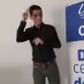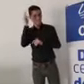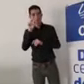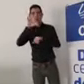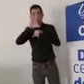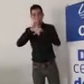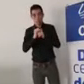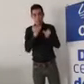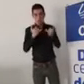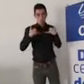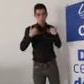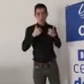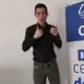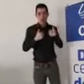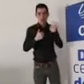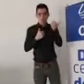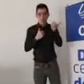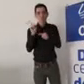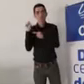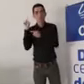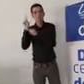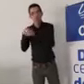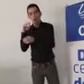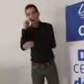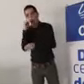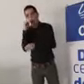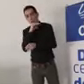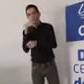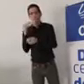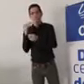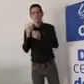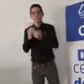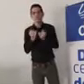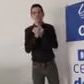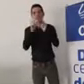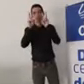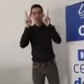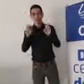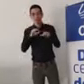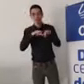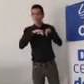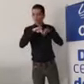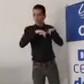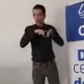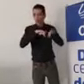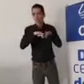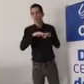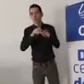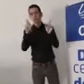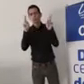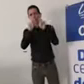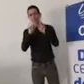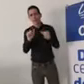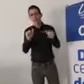adelante proyectos educativos maravillosos en temas de jornada completa, de educación para la paz y la ciudadanía. Precisamente yo creo que ahí está la clave,